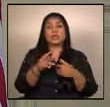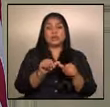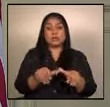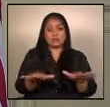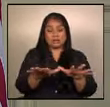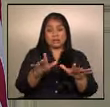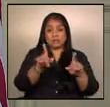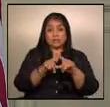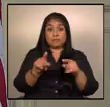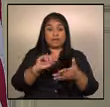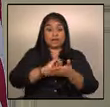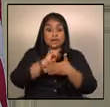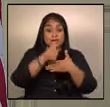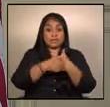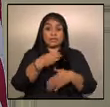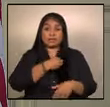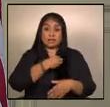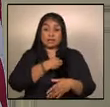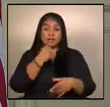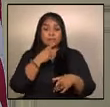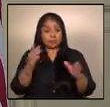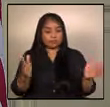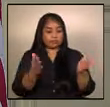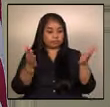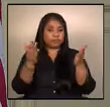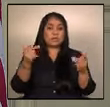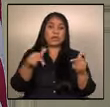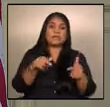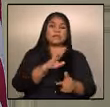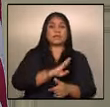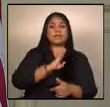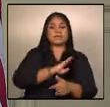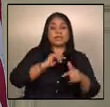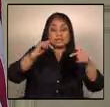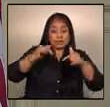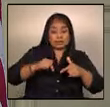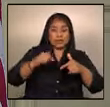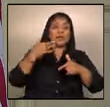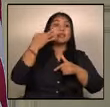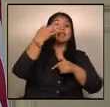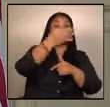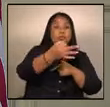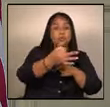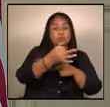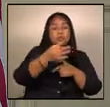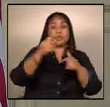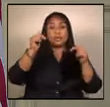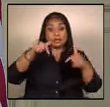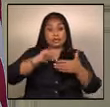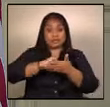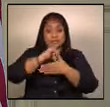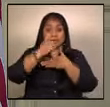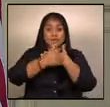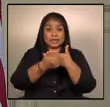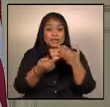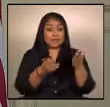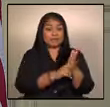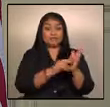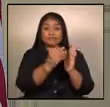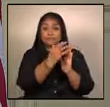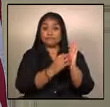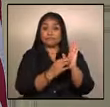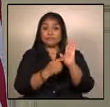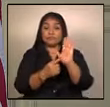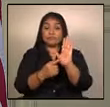la prosperidad y el bienestar de esta y las futuras generaciones. Y en esta agenda, el papel de